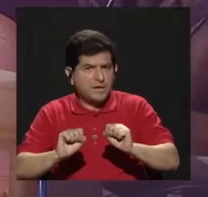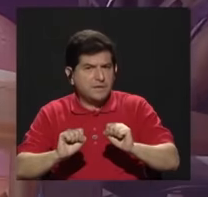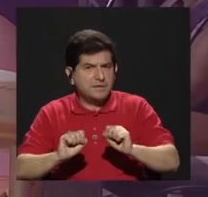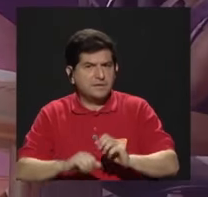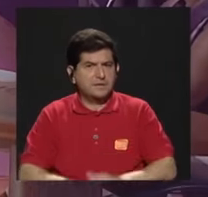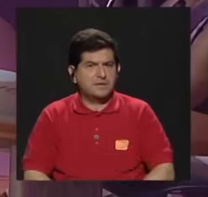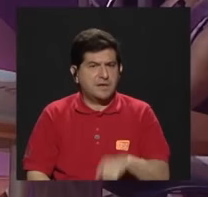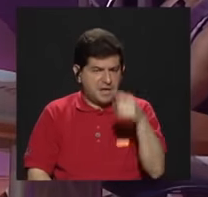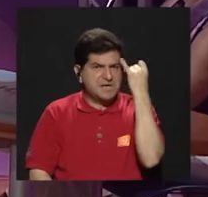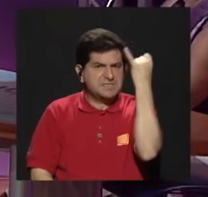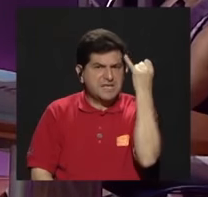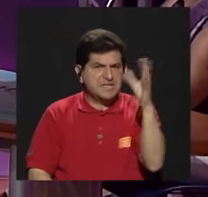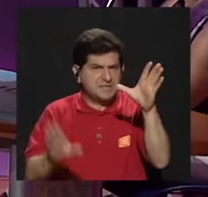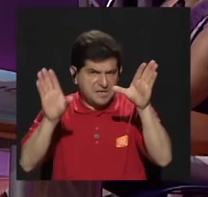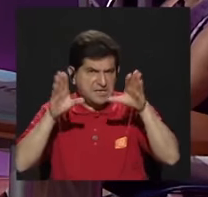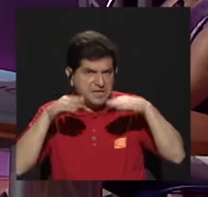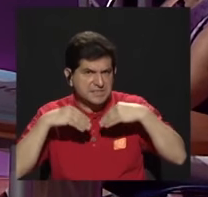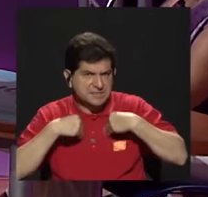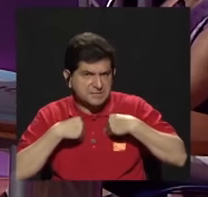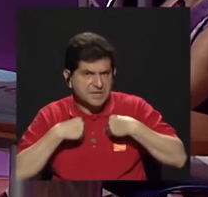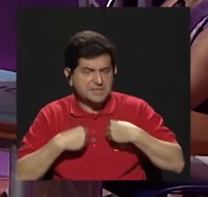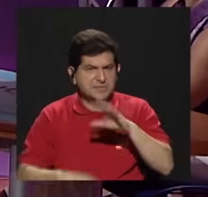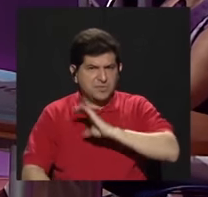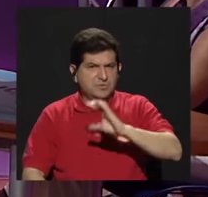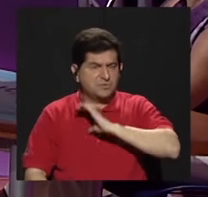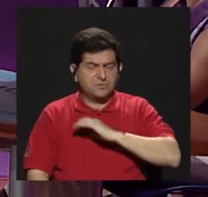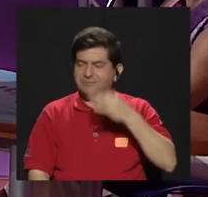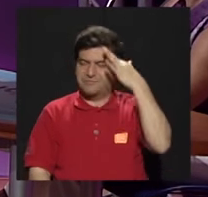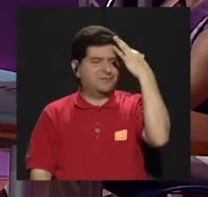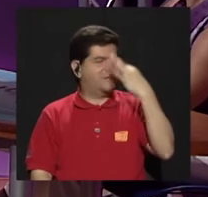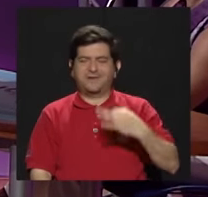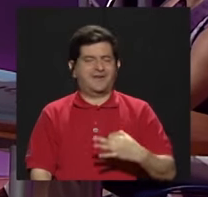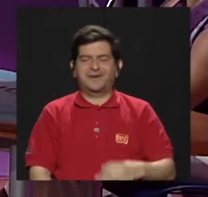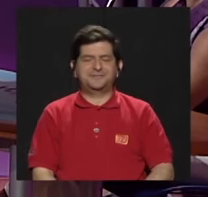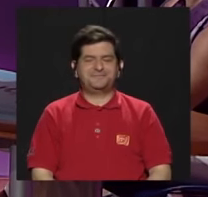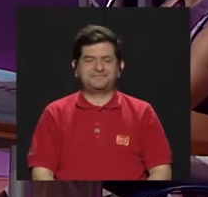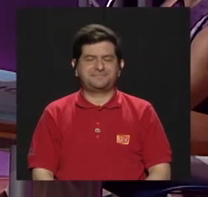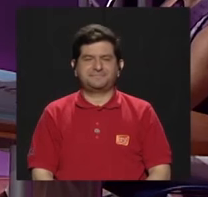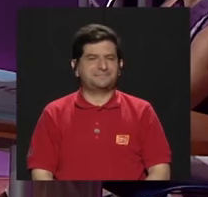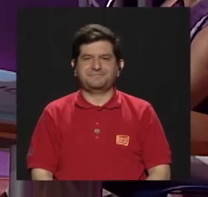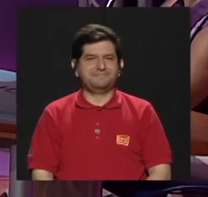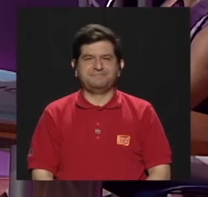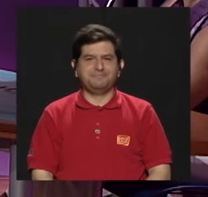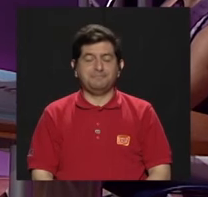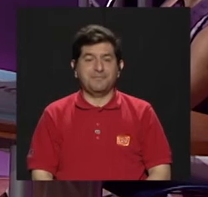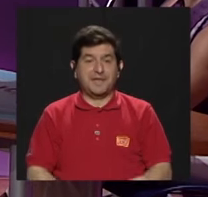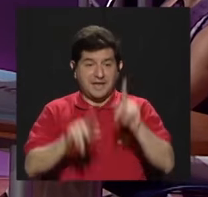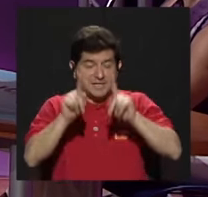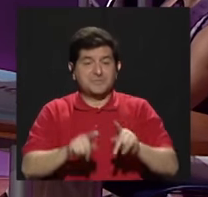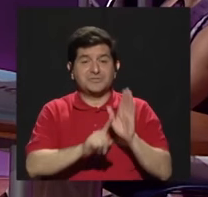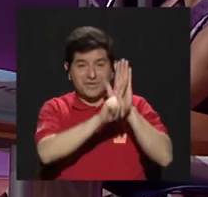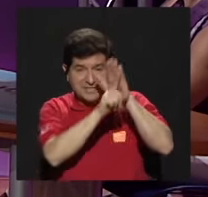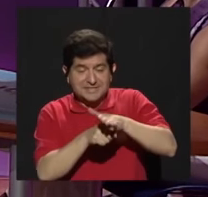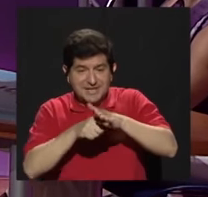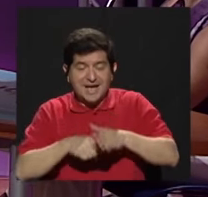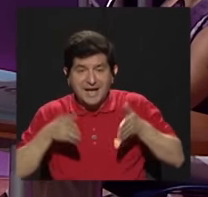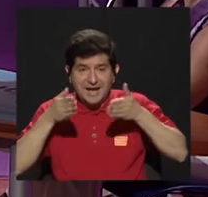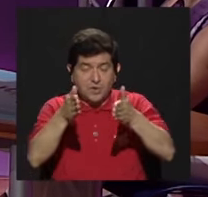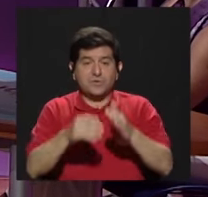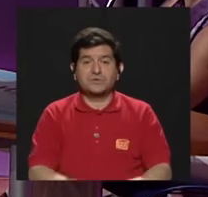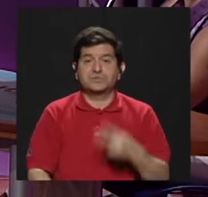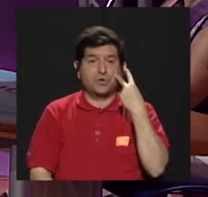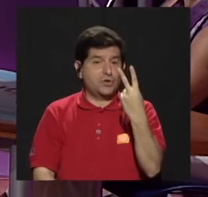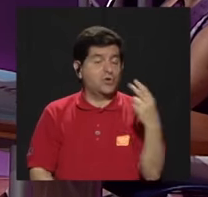¿Podrá asumirse esa conducta? No creo, porque ellos, los que hacen acoso callejero, no ven que